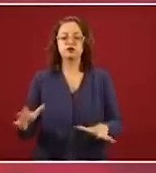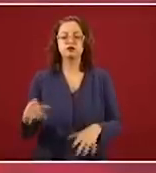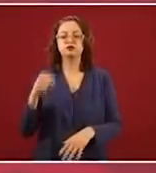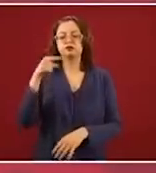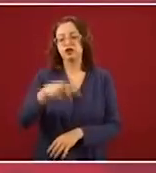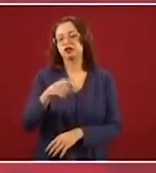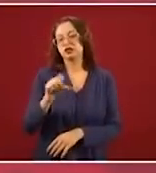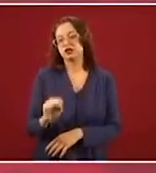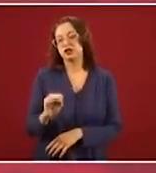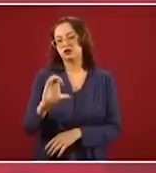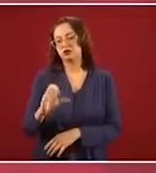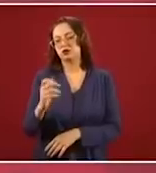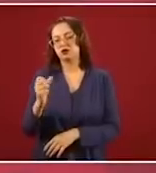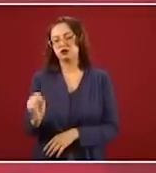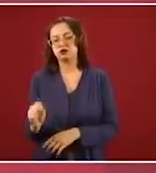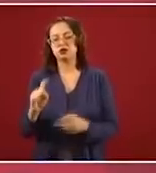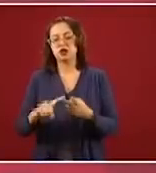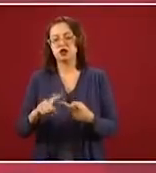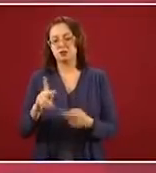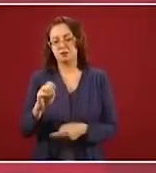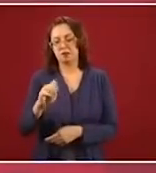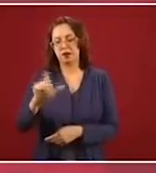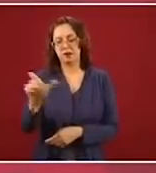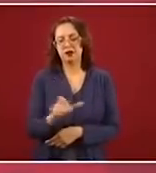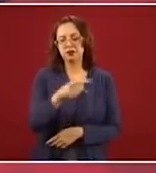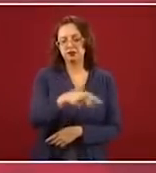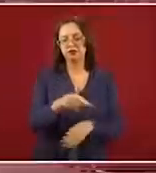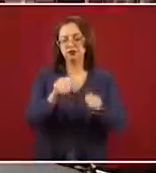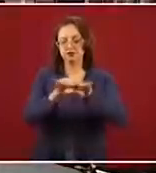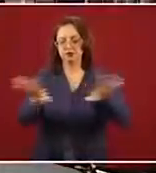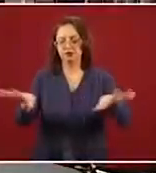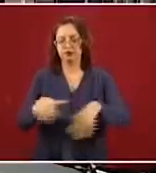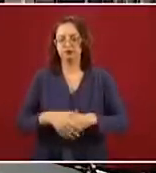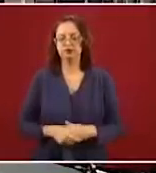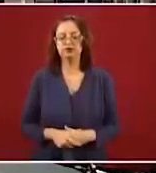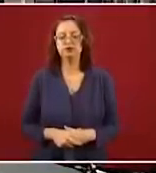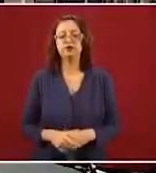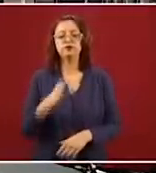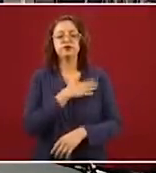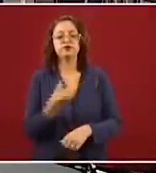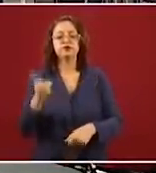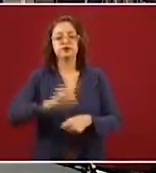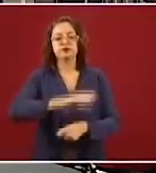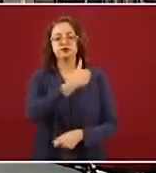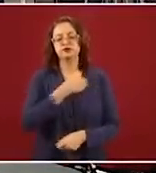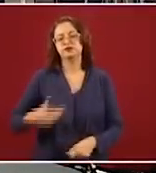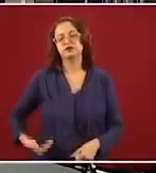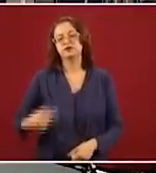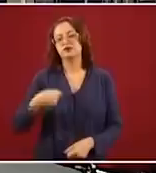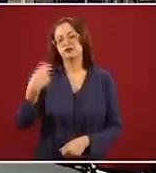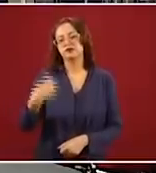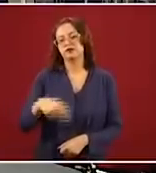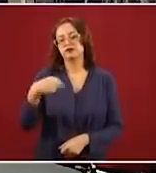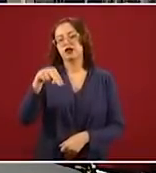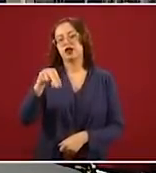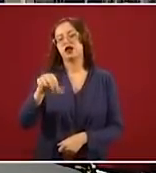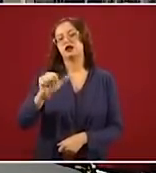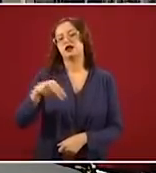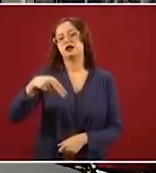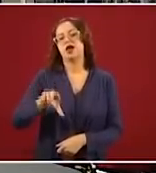Comunicación Social. Pemex les va a informar, porque fue importante. Buenos días, presidente. Nancy Flores, de la revista